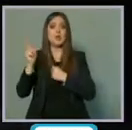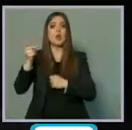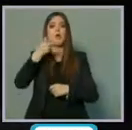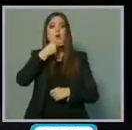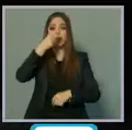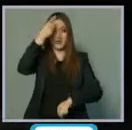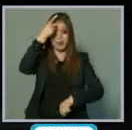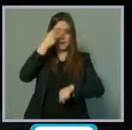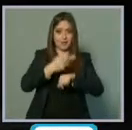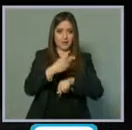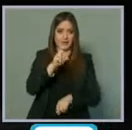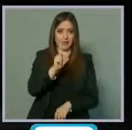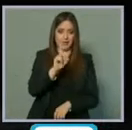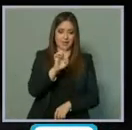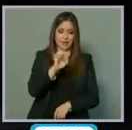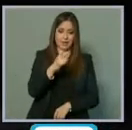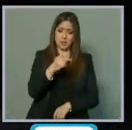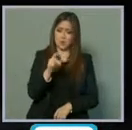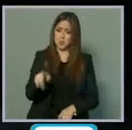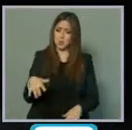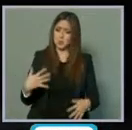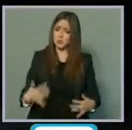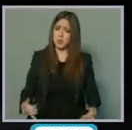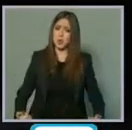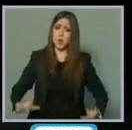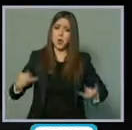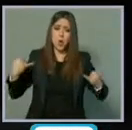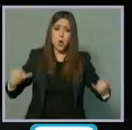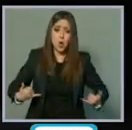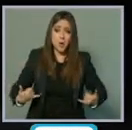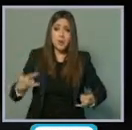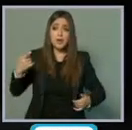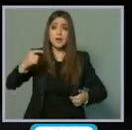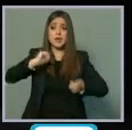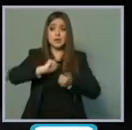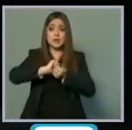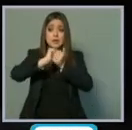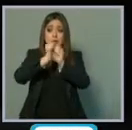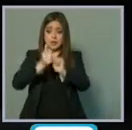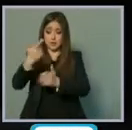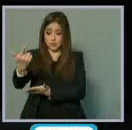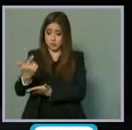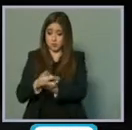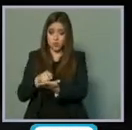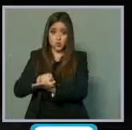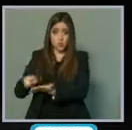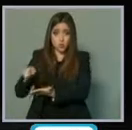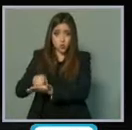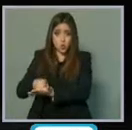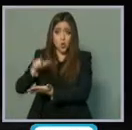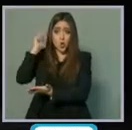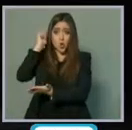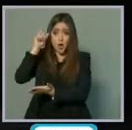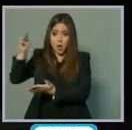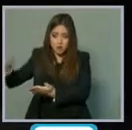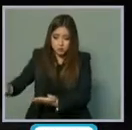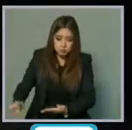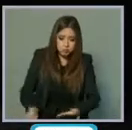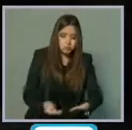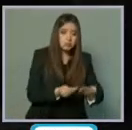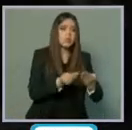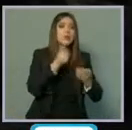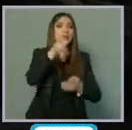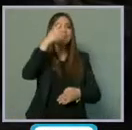un joven director, muy joven, y bueno, pues logra hacer que este texto realmente se quede con nosotros y nos haga mucho pensar.